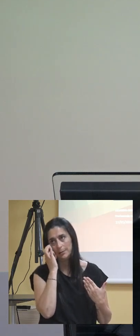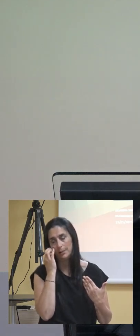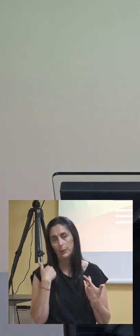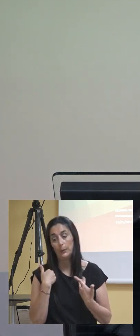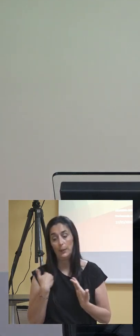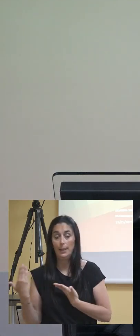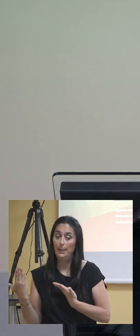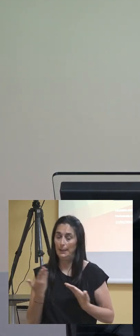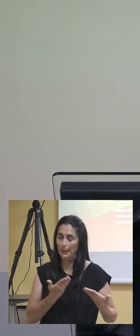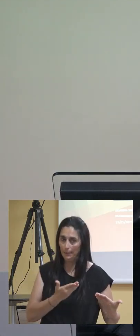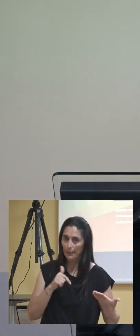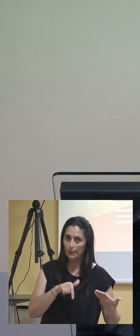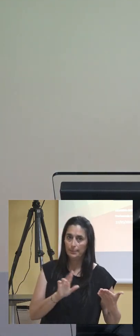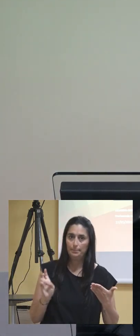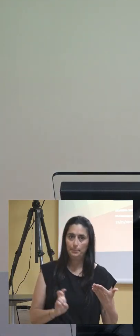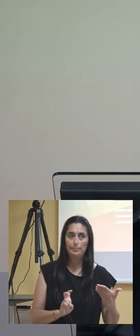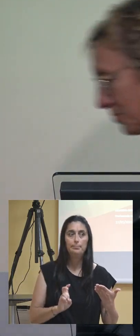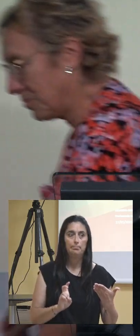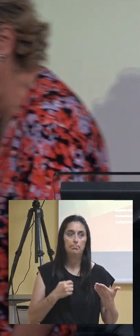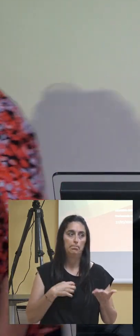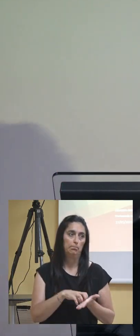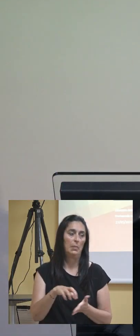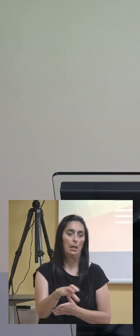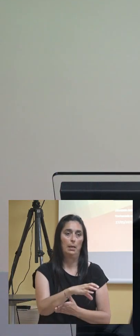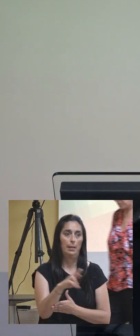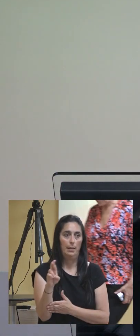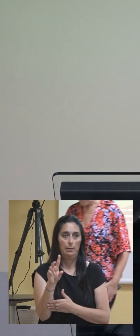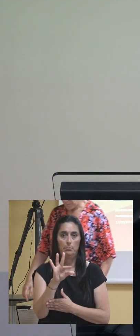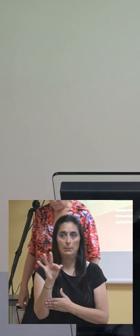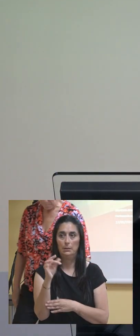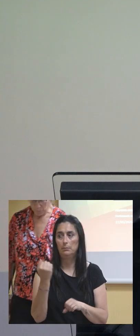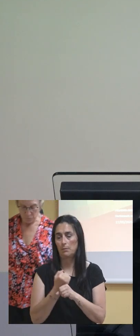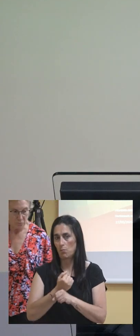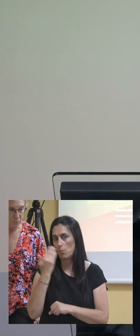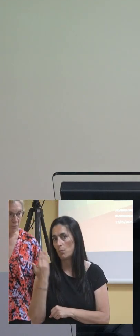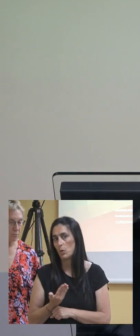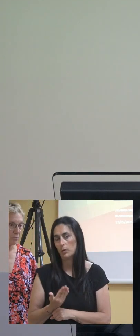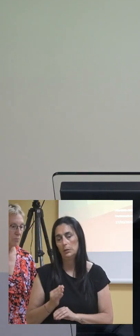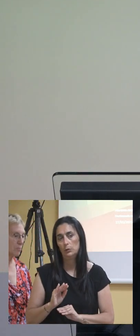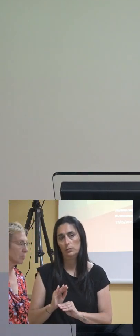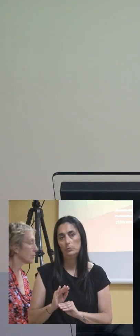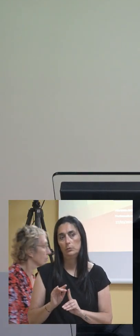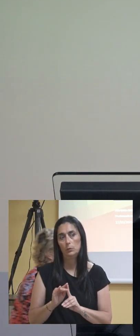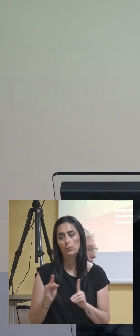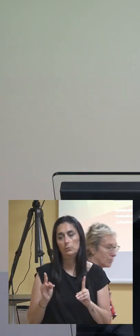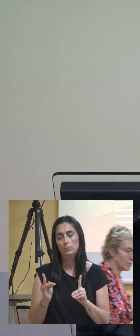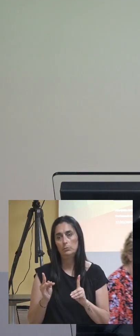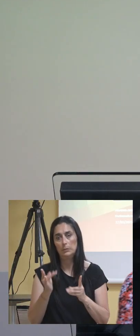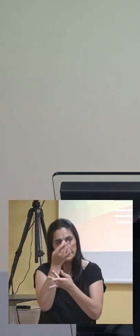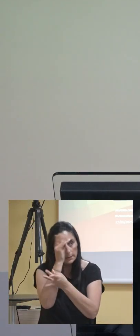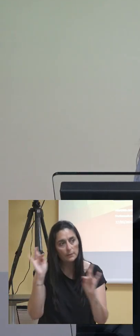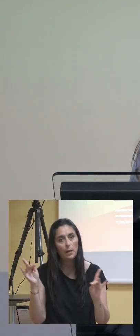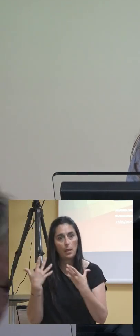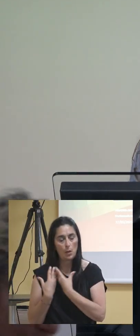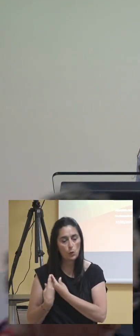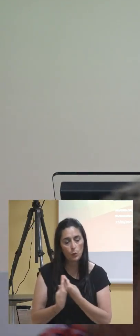invitado hoy aquí y en general al CREER y a su importante labor de acompañamiento,